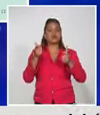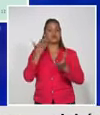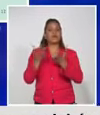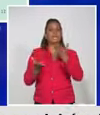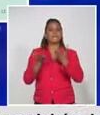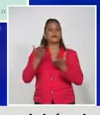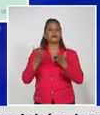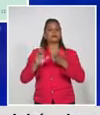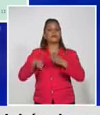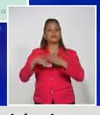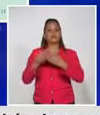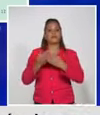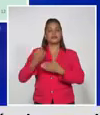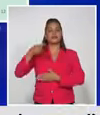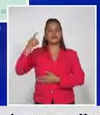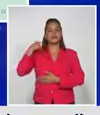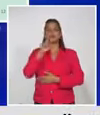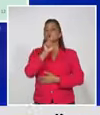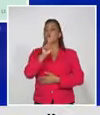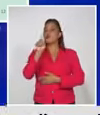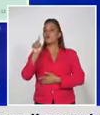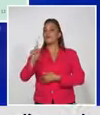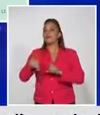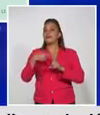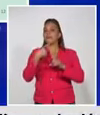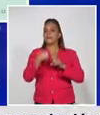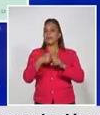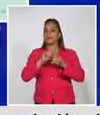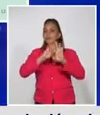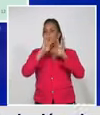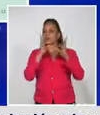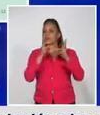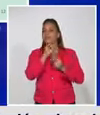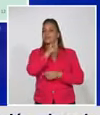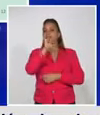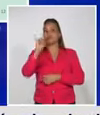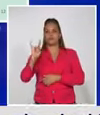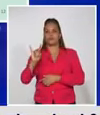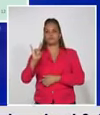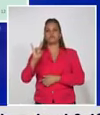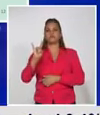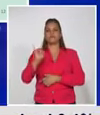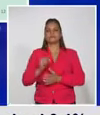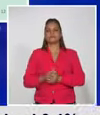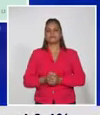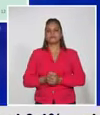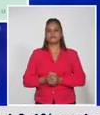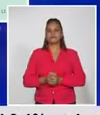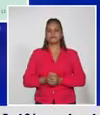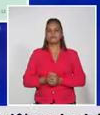el día anterior, 11 más, total 19 casos autóctonos. Ha venido